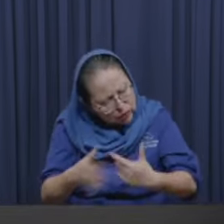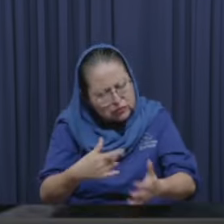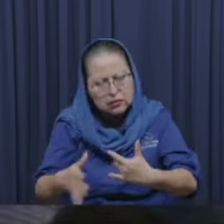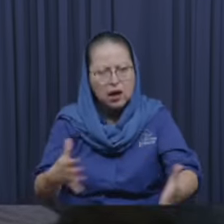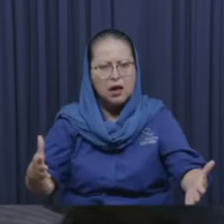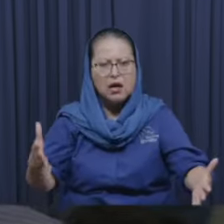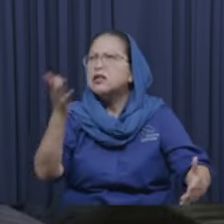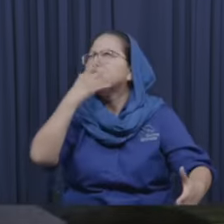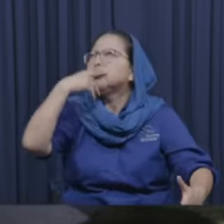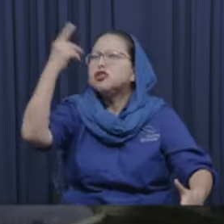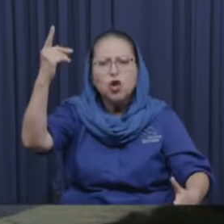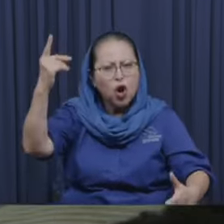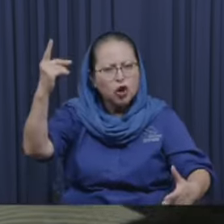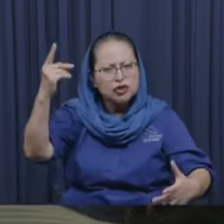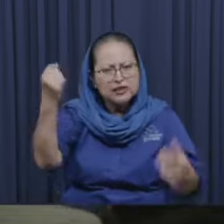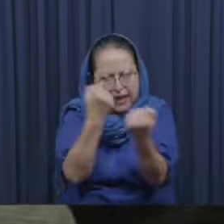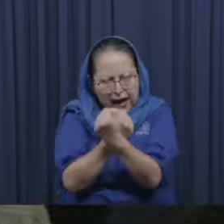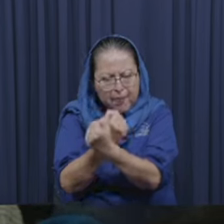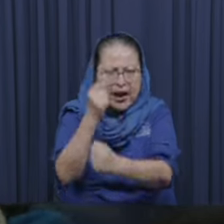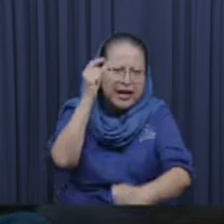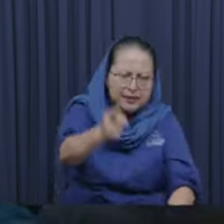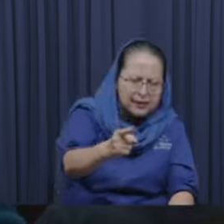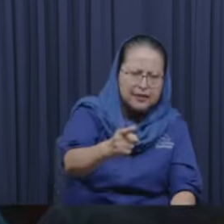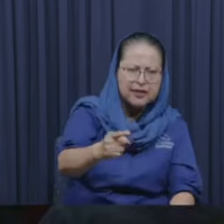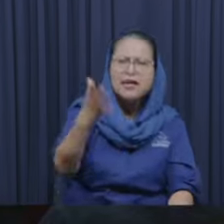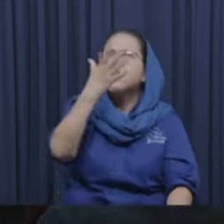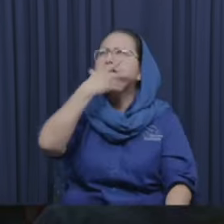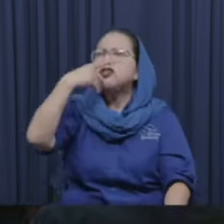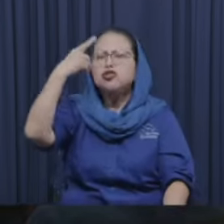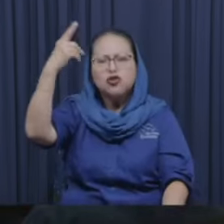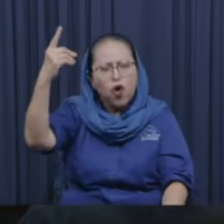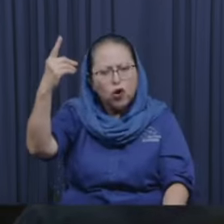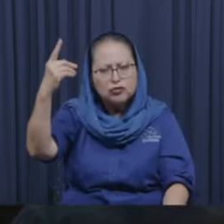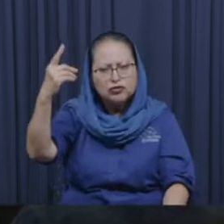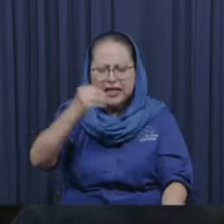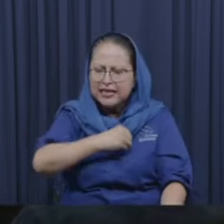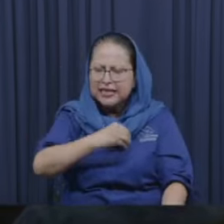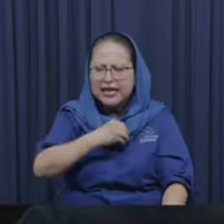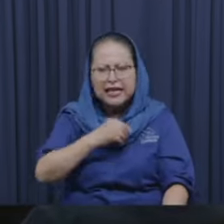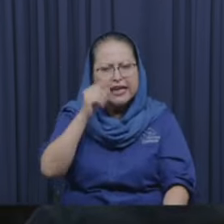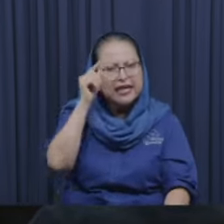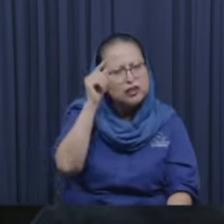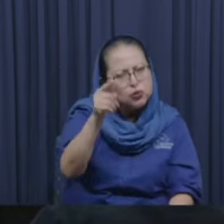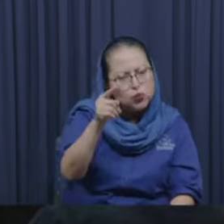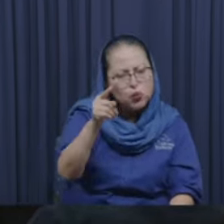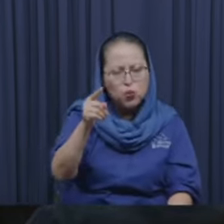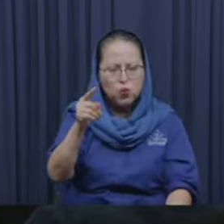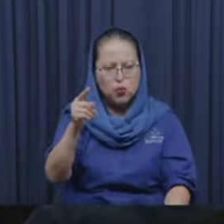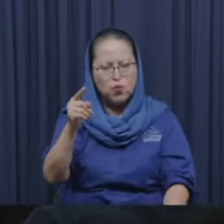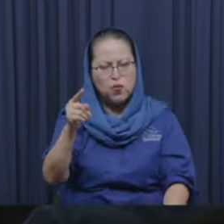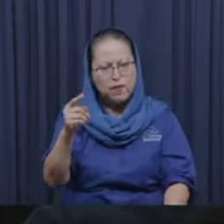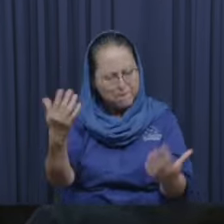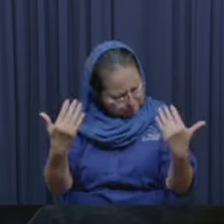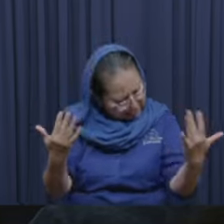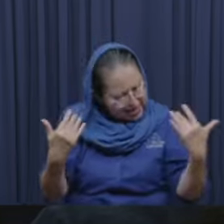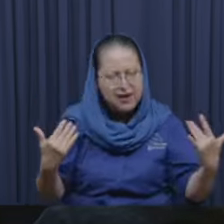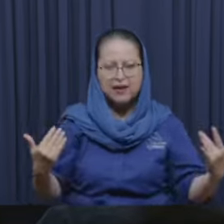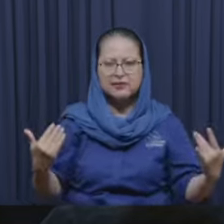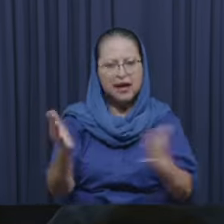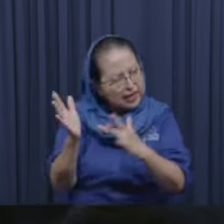usted veo que hay personas que se movilizan pero entiendo que hay personas que vienen hacia acá vengan vengan y